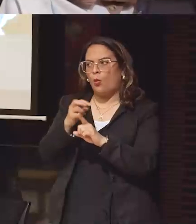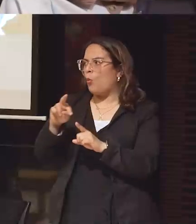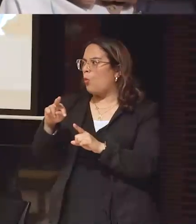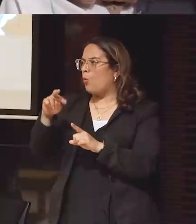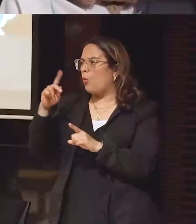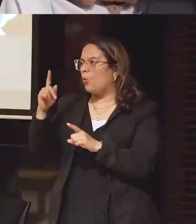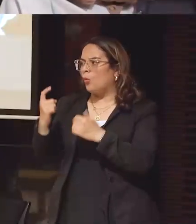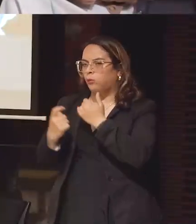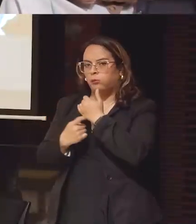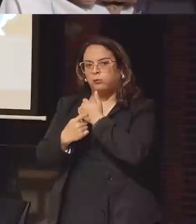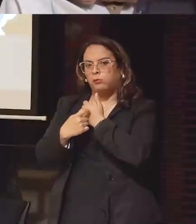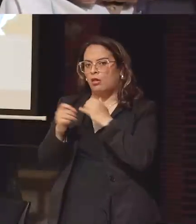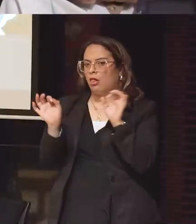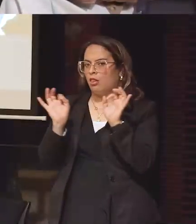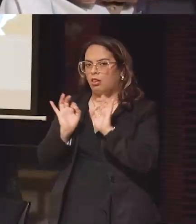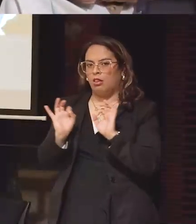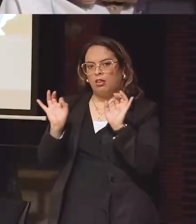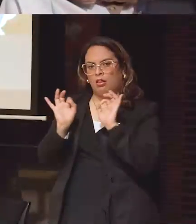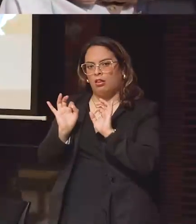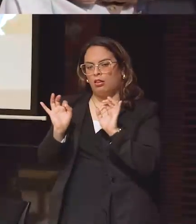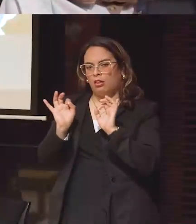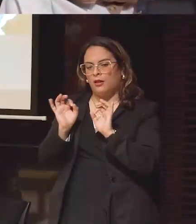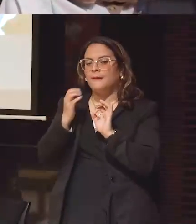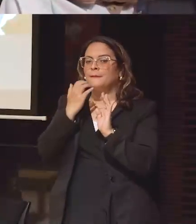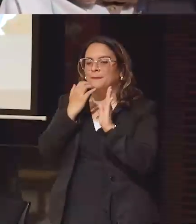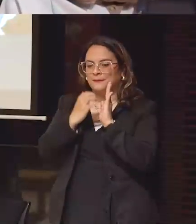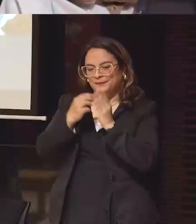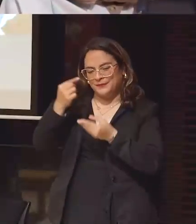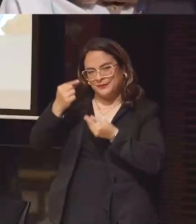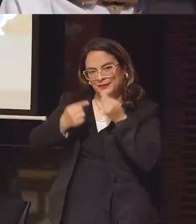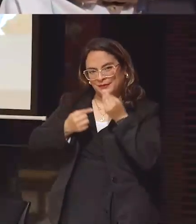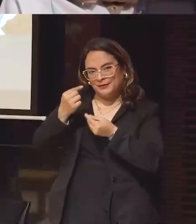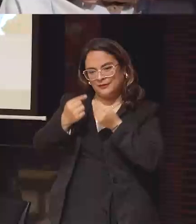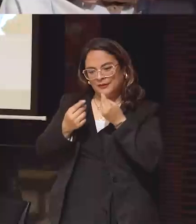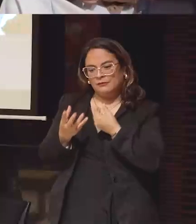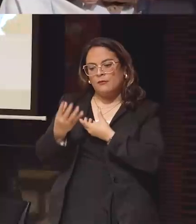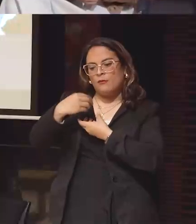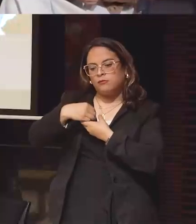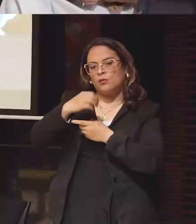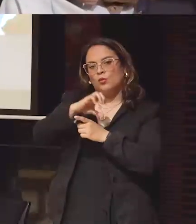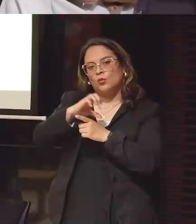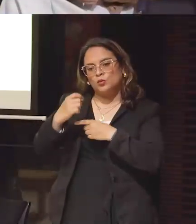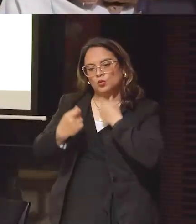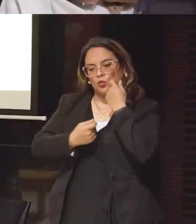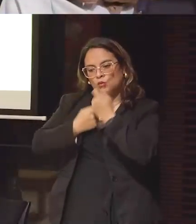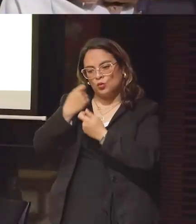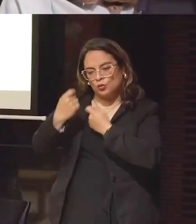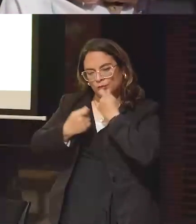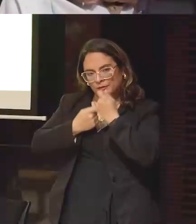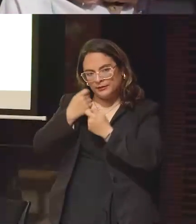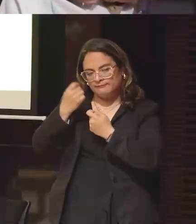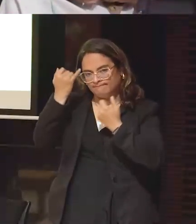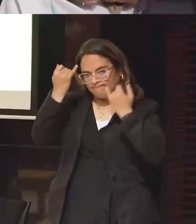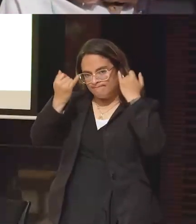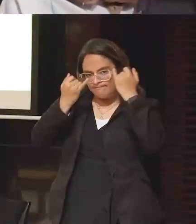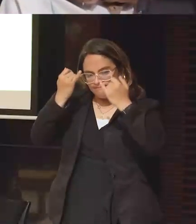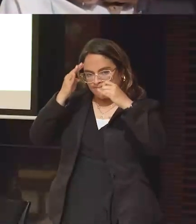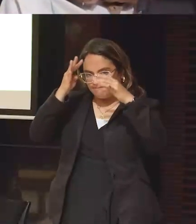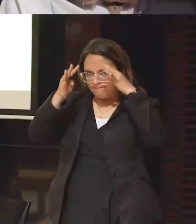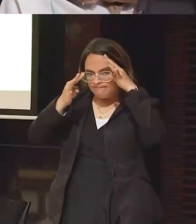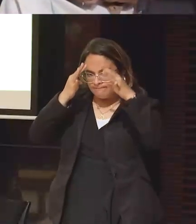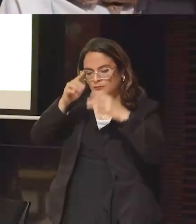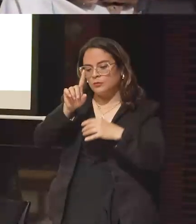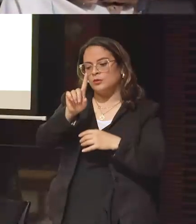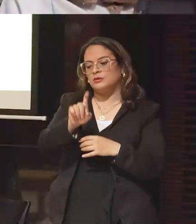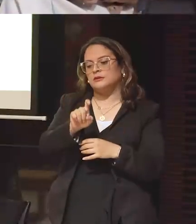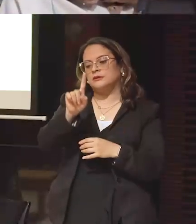de Colombia, pero que además, si hablamos de economías basadas en la cultura y en el comercio, industrias culturales y creativas, el